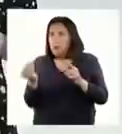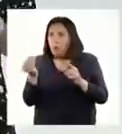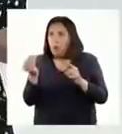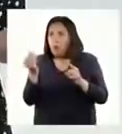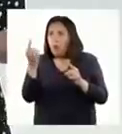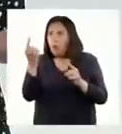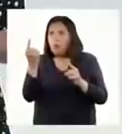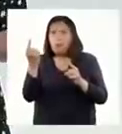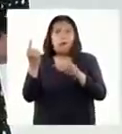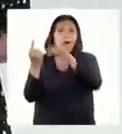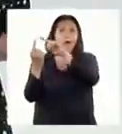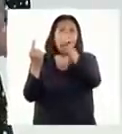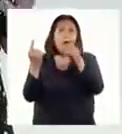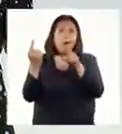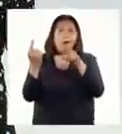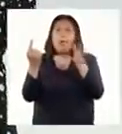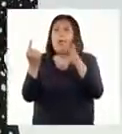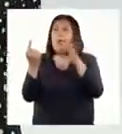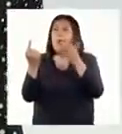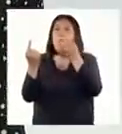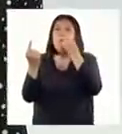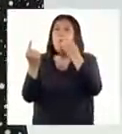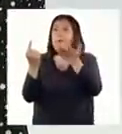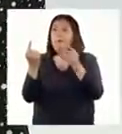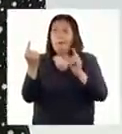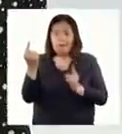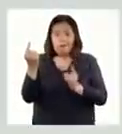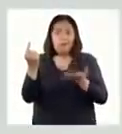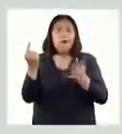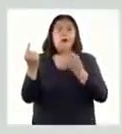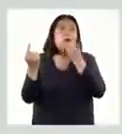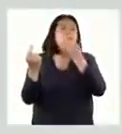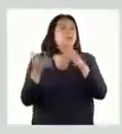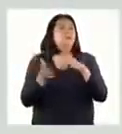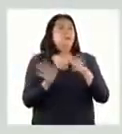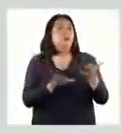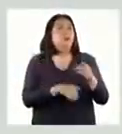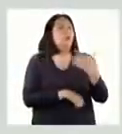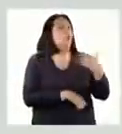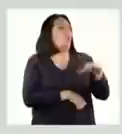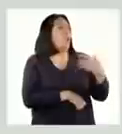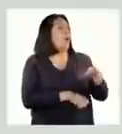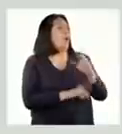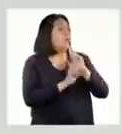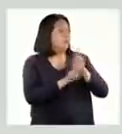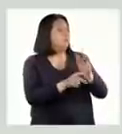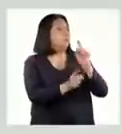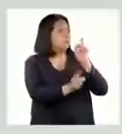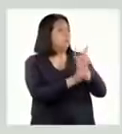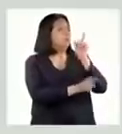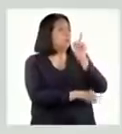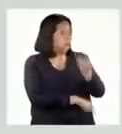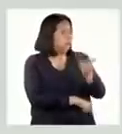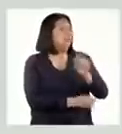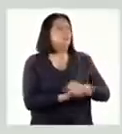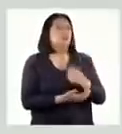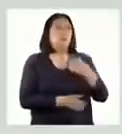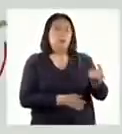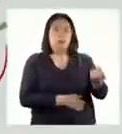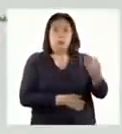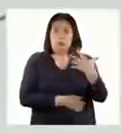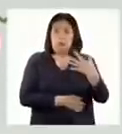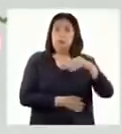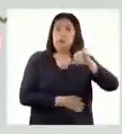vivos, entonces los otros animales se podrían quedar sin alimento y morirían. ¡Qué respuestas tan acertadas! Siguiendo lo dicho